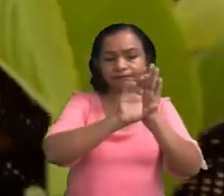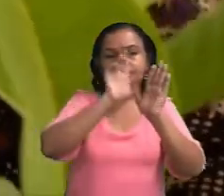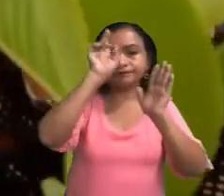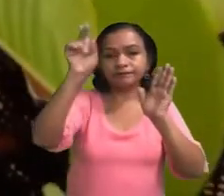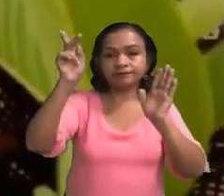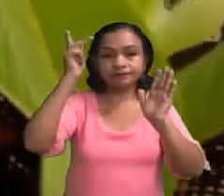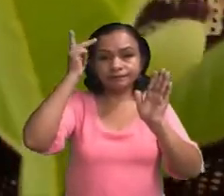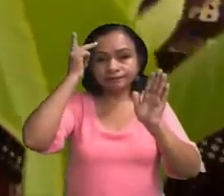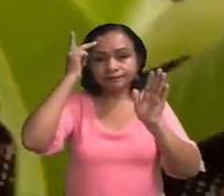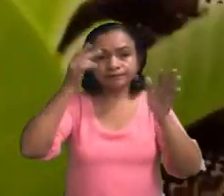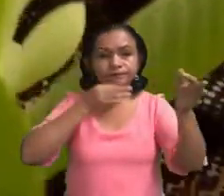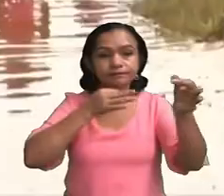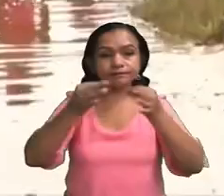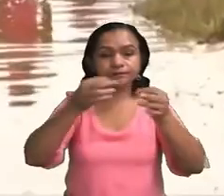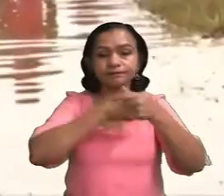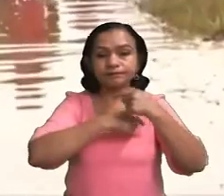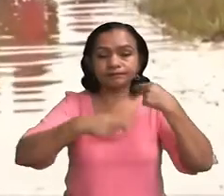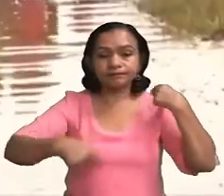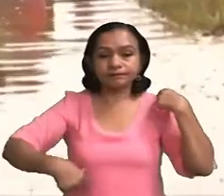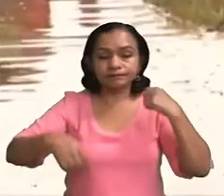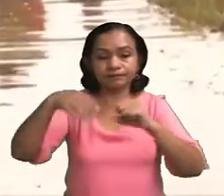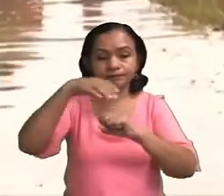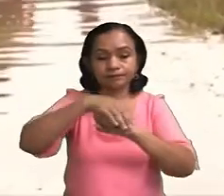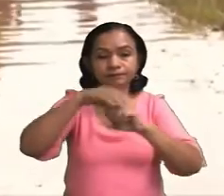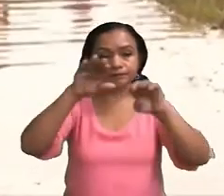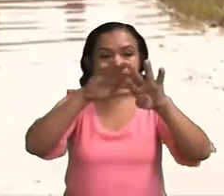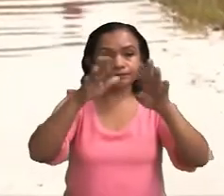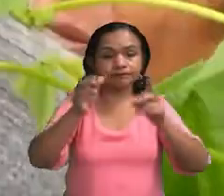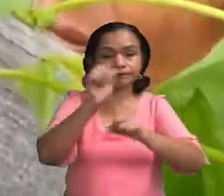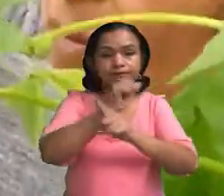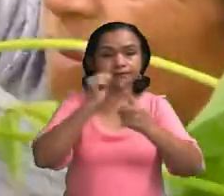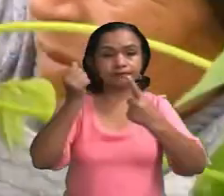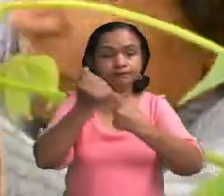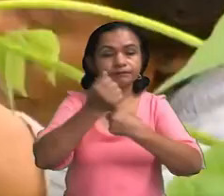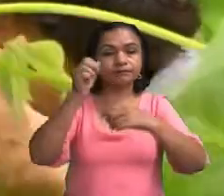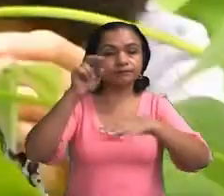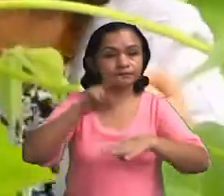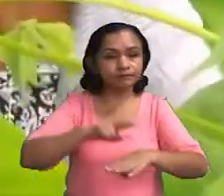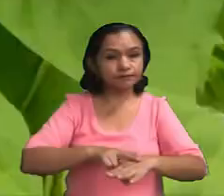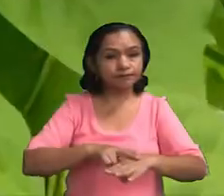política, explicó la presidenta de la Comisión de la Mujer de la Asamblea Nacional.